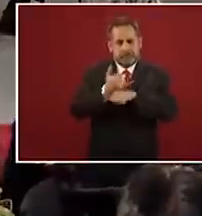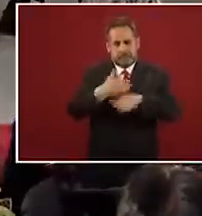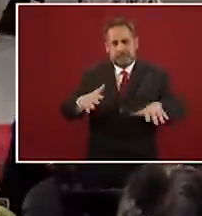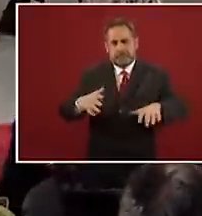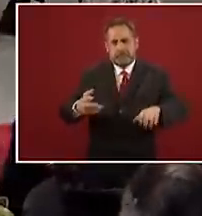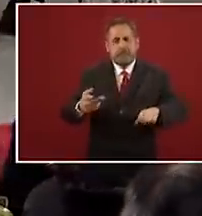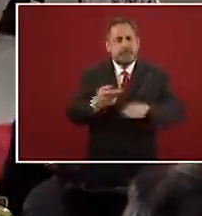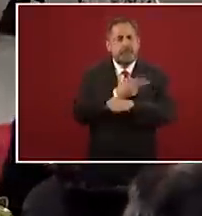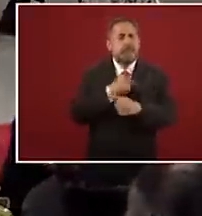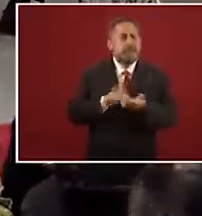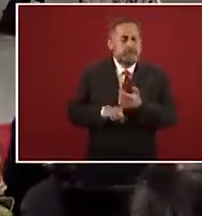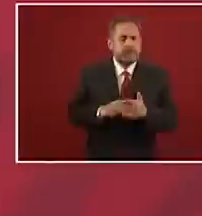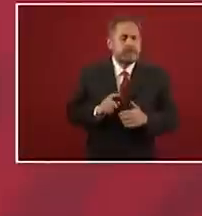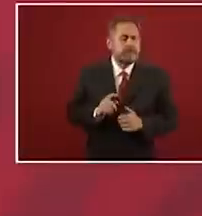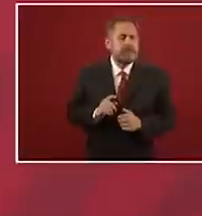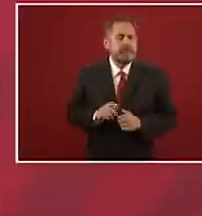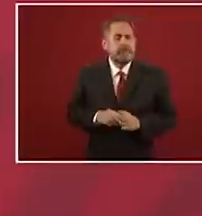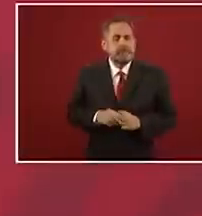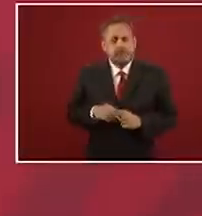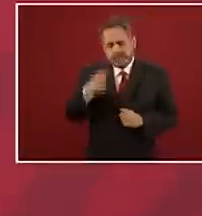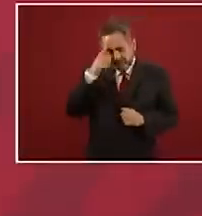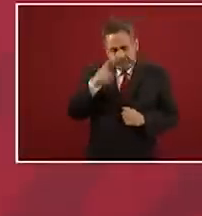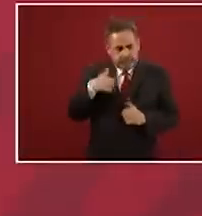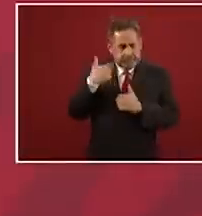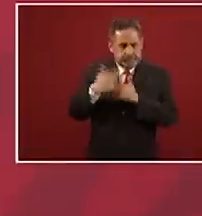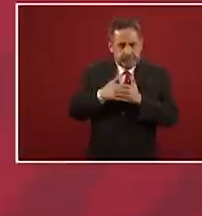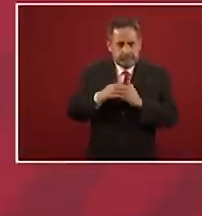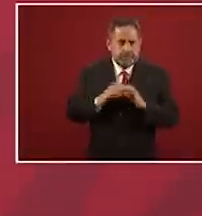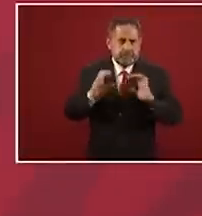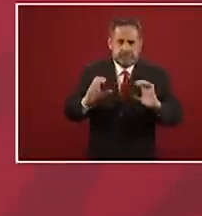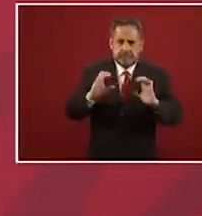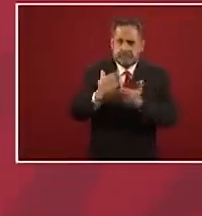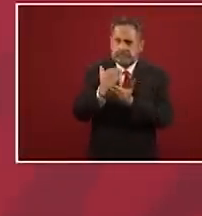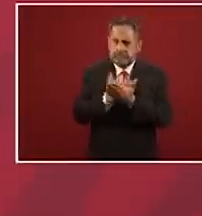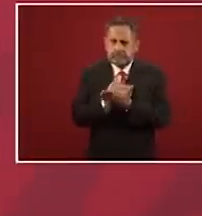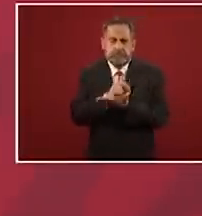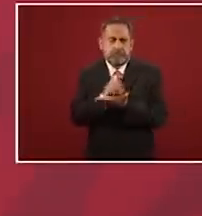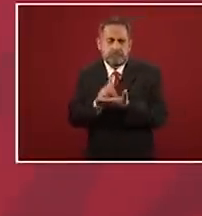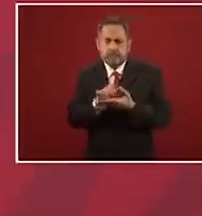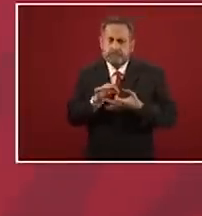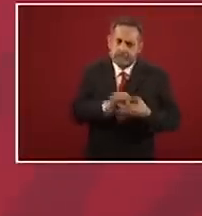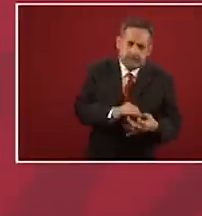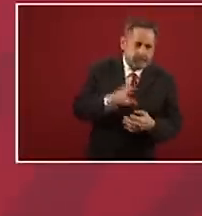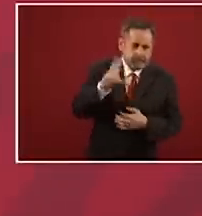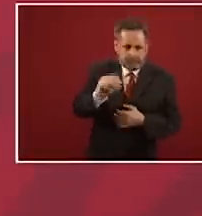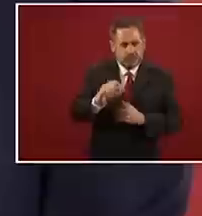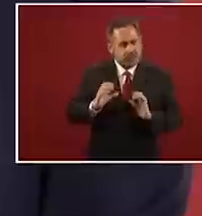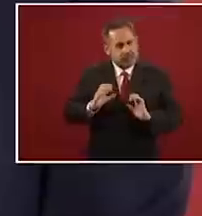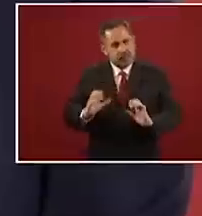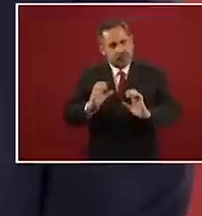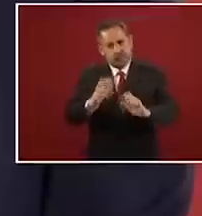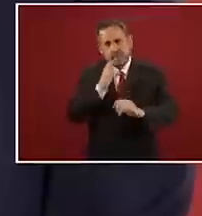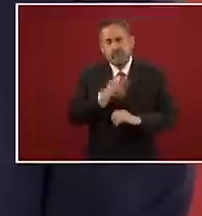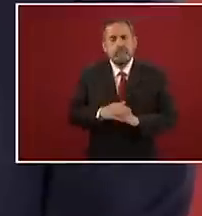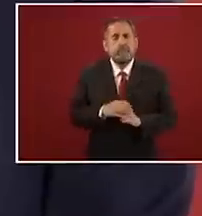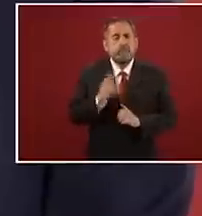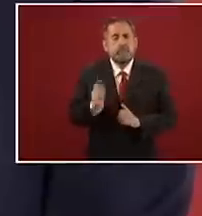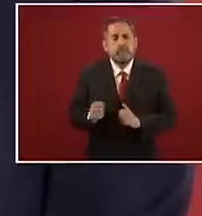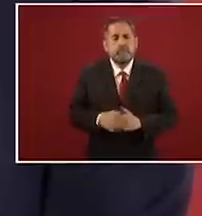se está haciendo para prevenir adicciones, todo lo